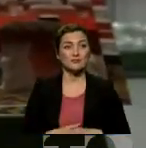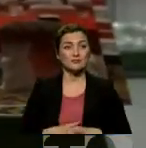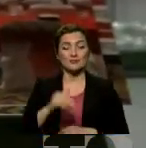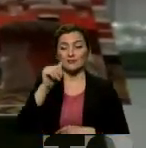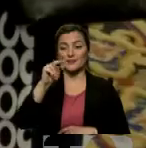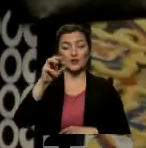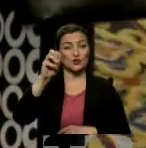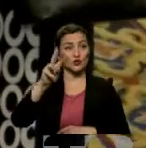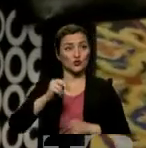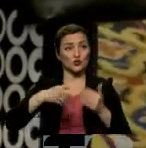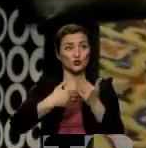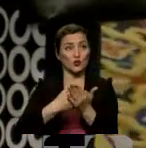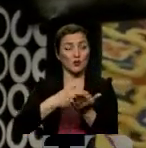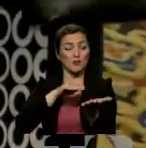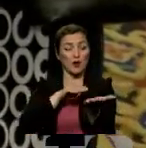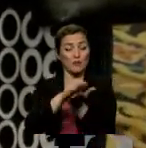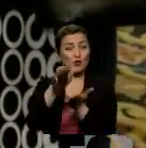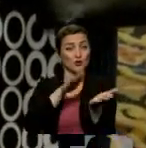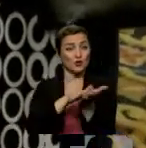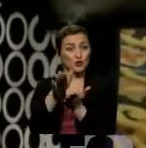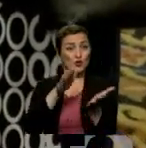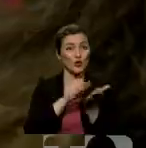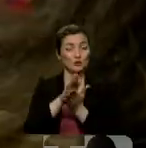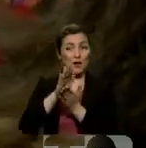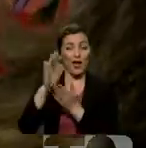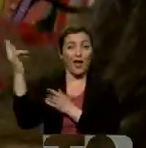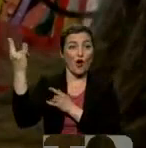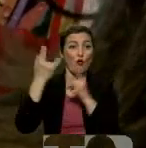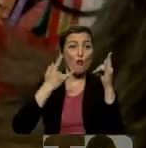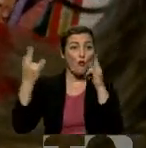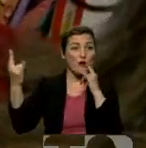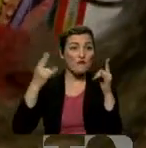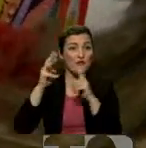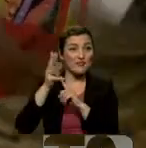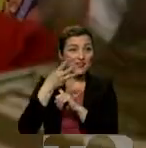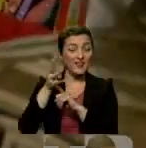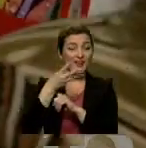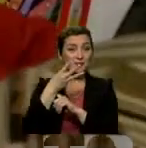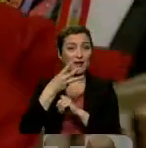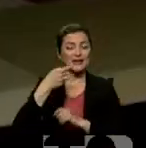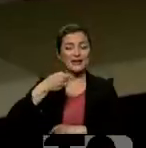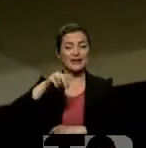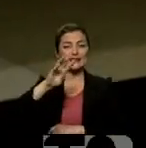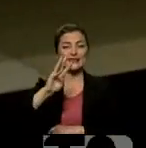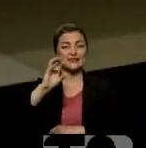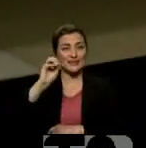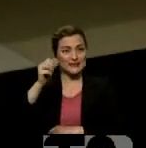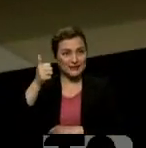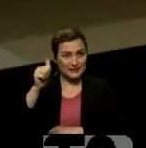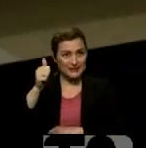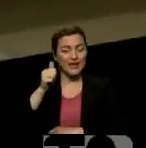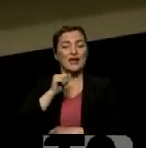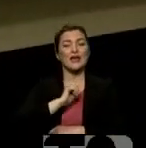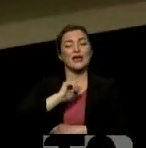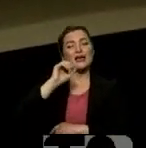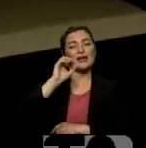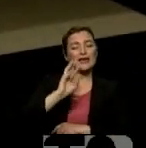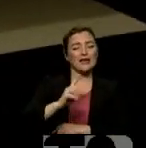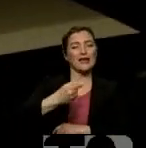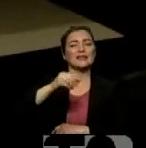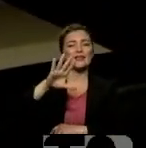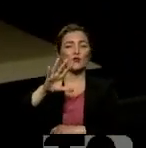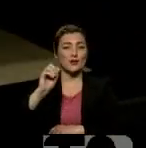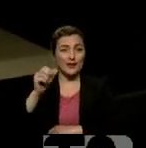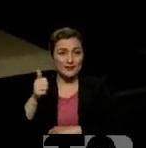Canon presentó las nuevas impresoras inalámbricas, todo en uno Pixma G6010, Pixma G5010 y la